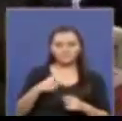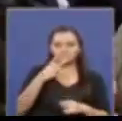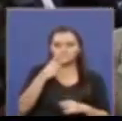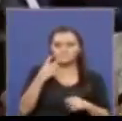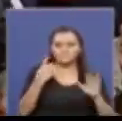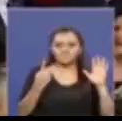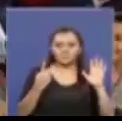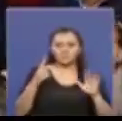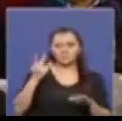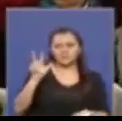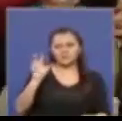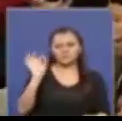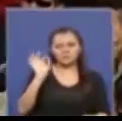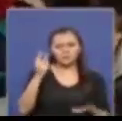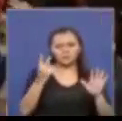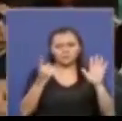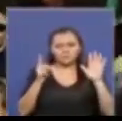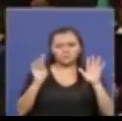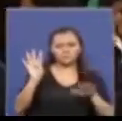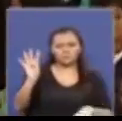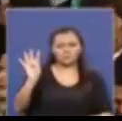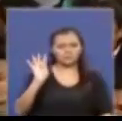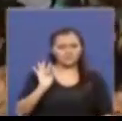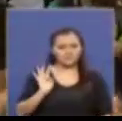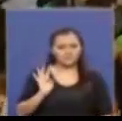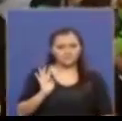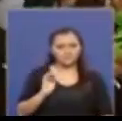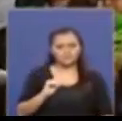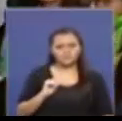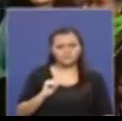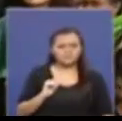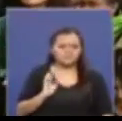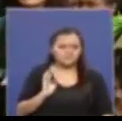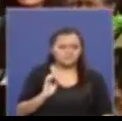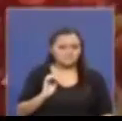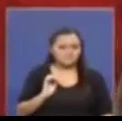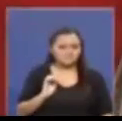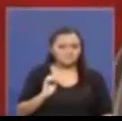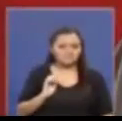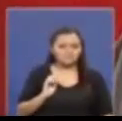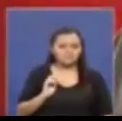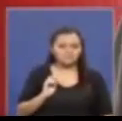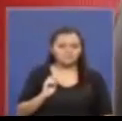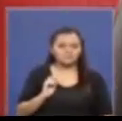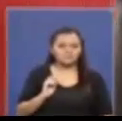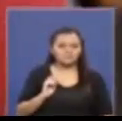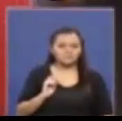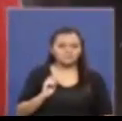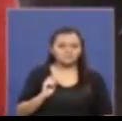263 o 264. ¿Ya? 263. Verán, ¿eh?